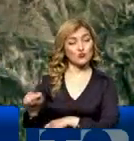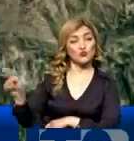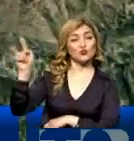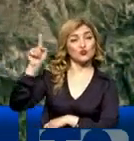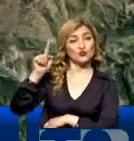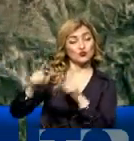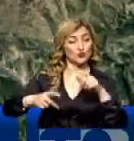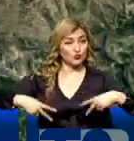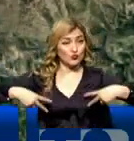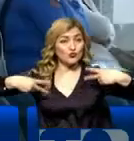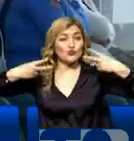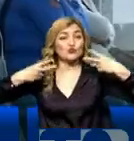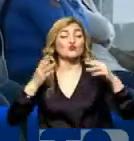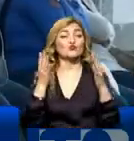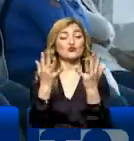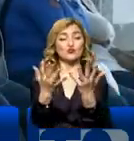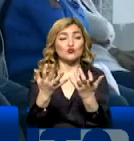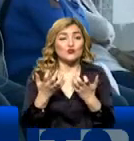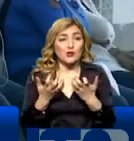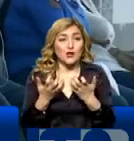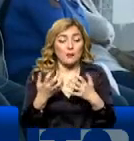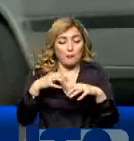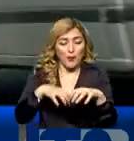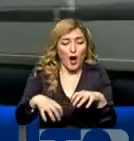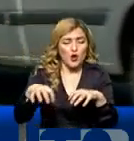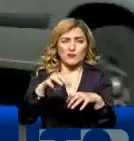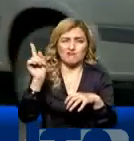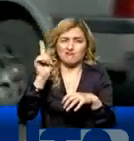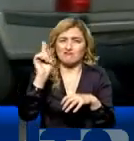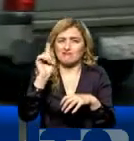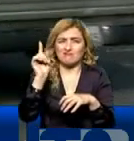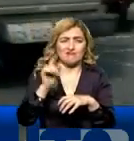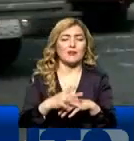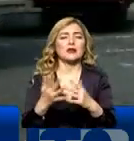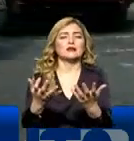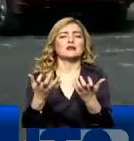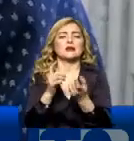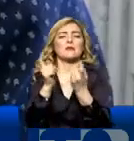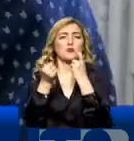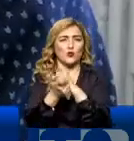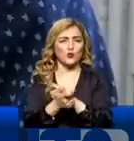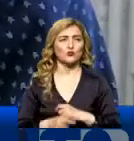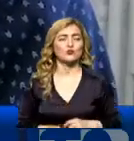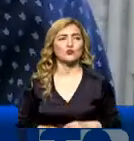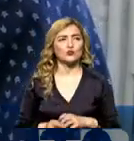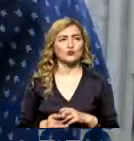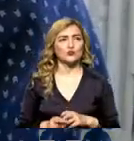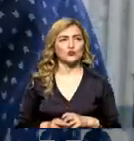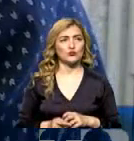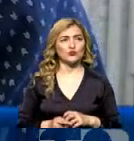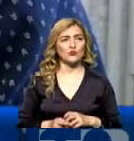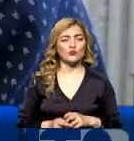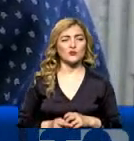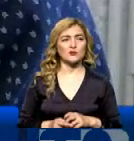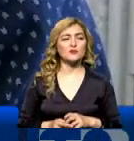Puembo y Tumbaco busquen dejar de ser parroquias rurales de Quito. O si salimos un poquito de urbanizaciones,